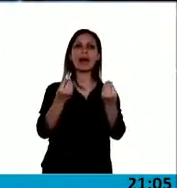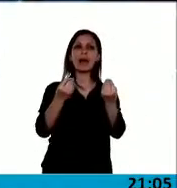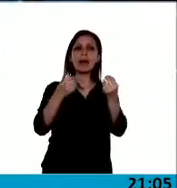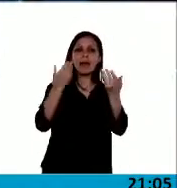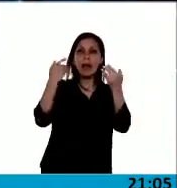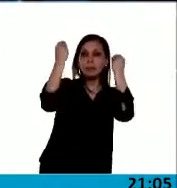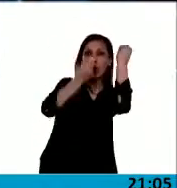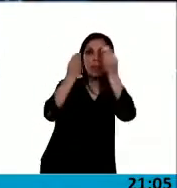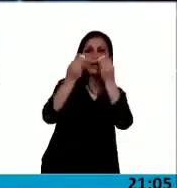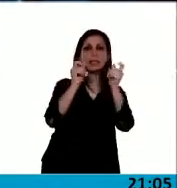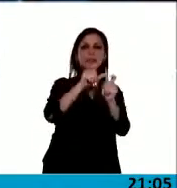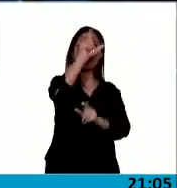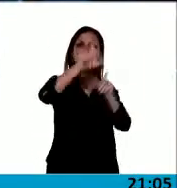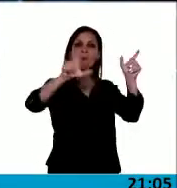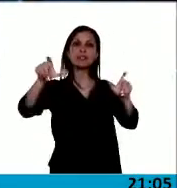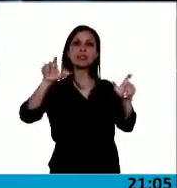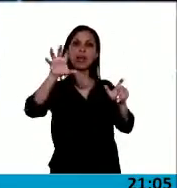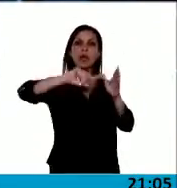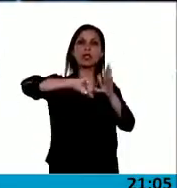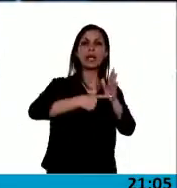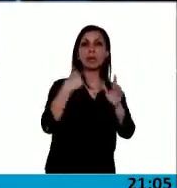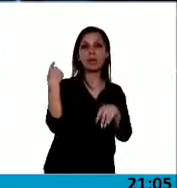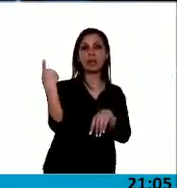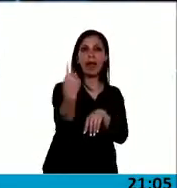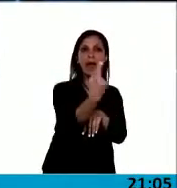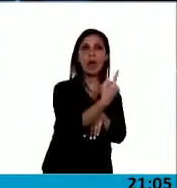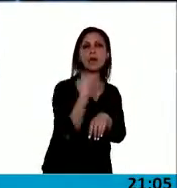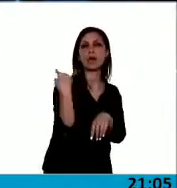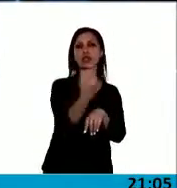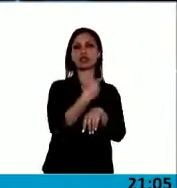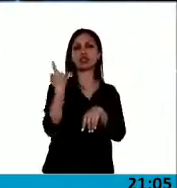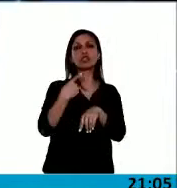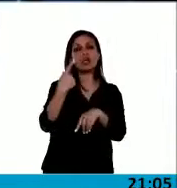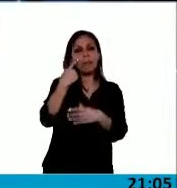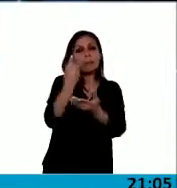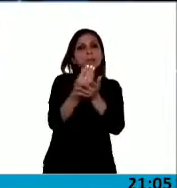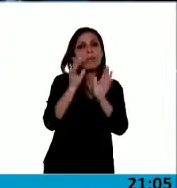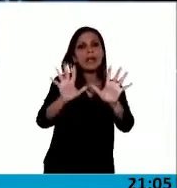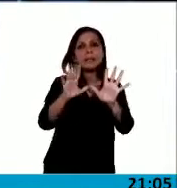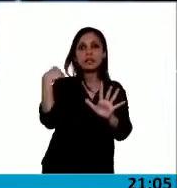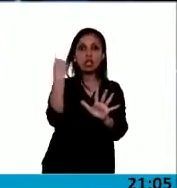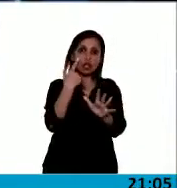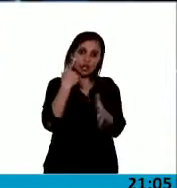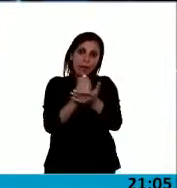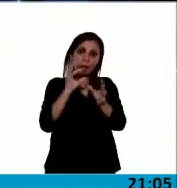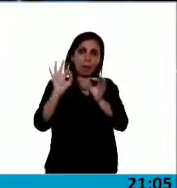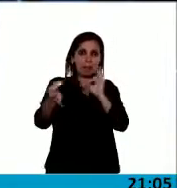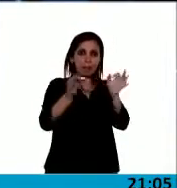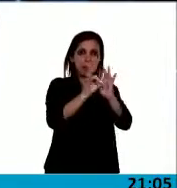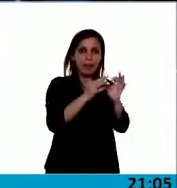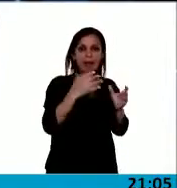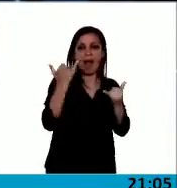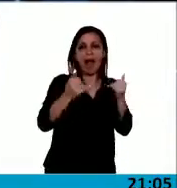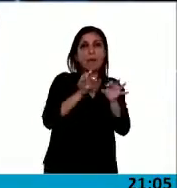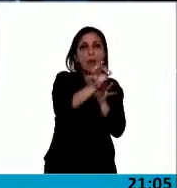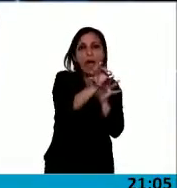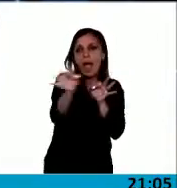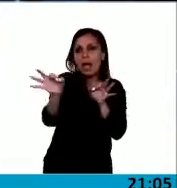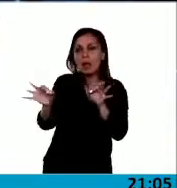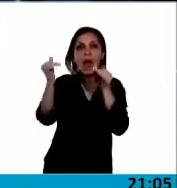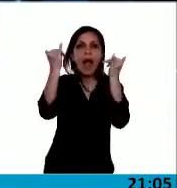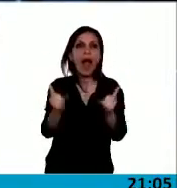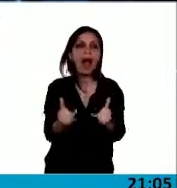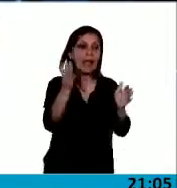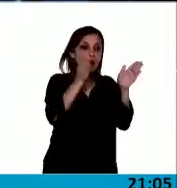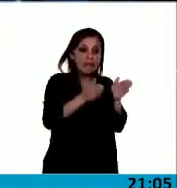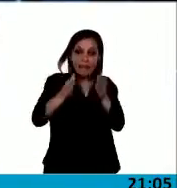la provincia de Buenos Aires, porque cada uno de nosotros lo vivimos en nuestro distrito, lo vivimos en nuestras localidades, lo vivimos en nuestros pueblos. Las fases no